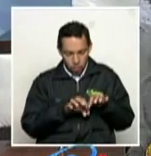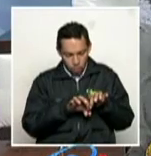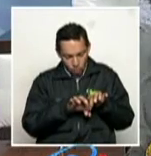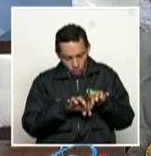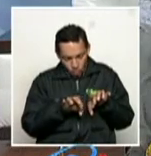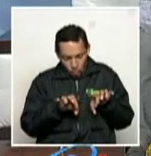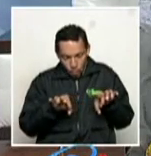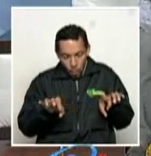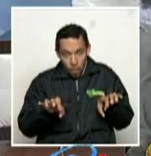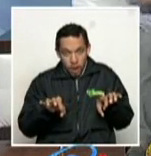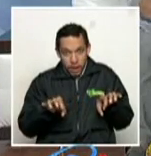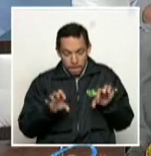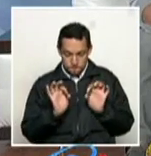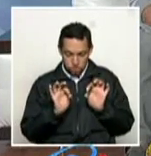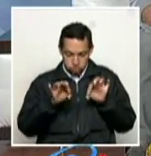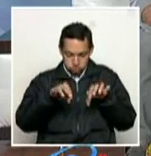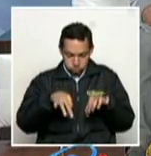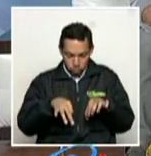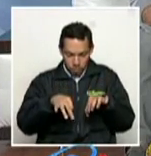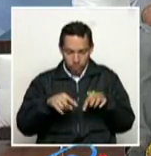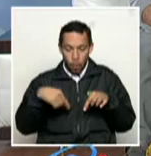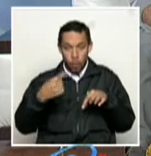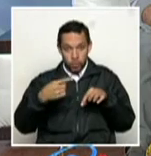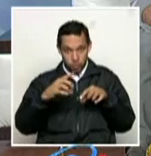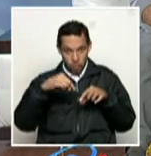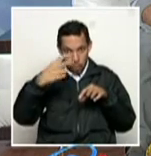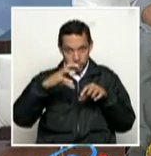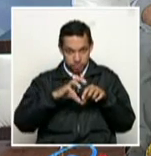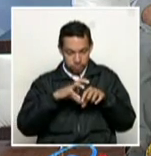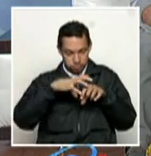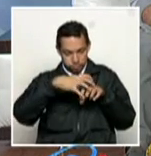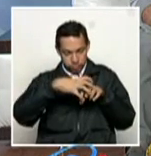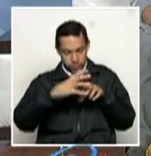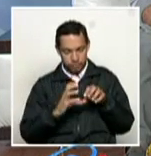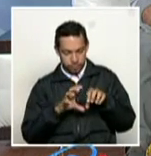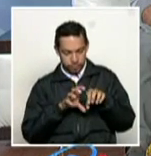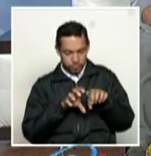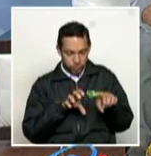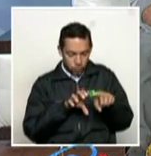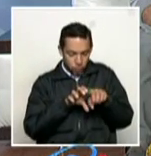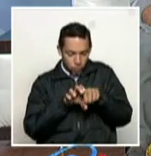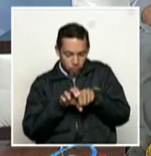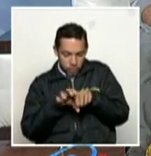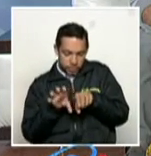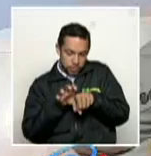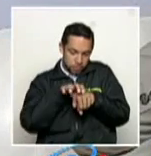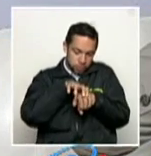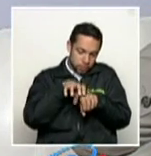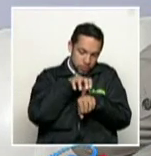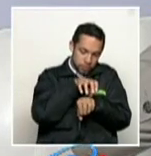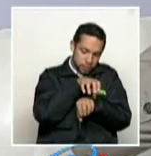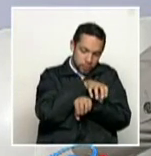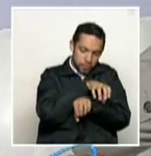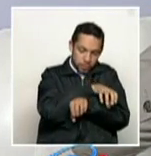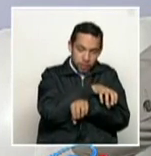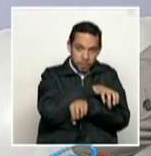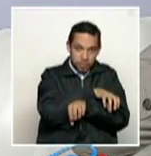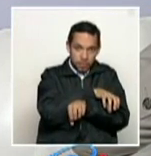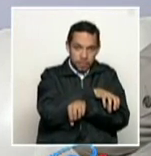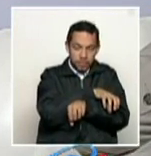invaginó. Entonces se tapó. Entonces ni hacía popó y la comida se alcanzaba a descomponer y vomitaba el